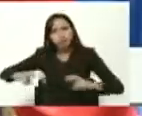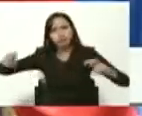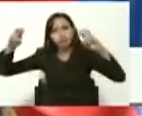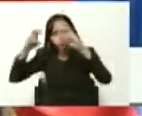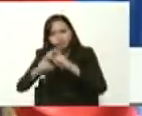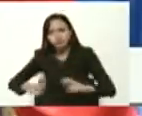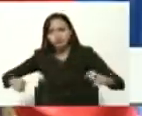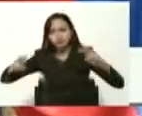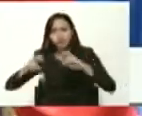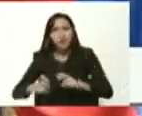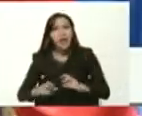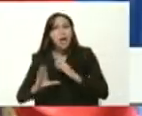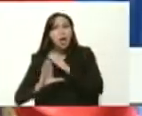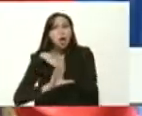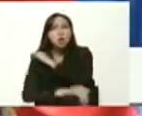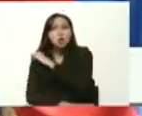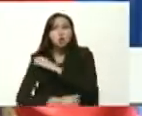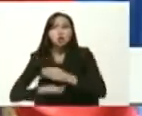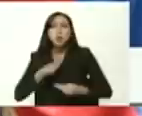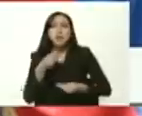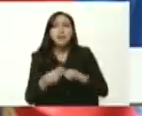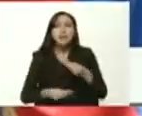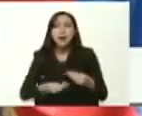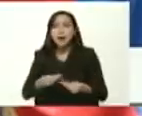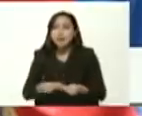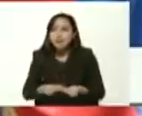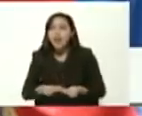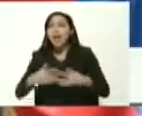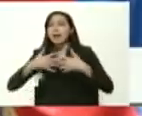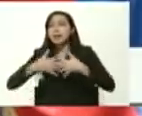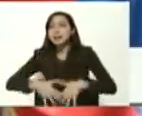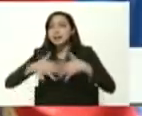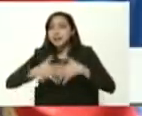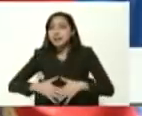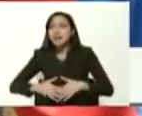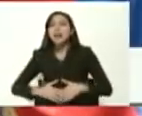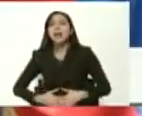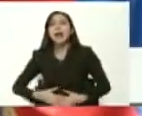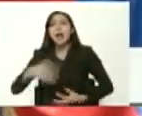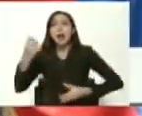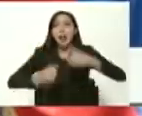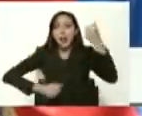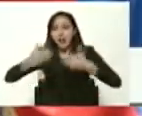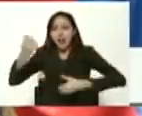de corrupción ocurrida en Lácteo Los Andes.